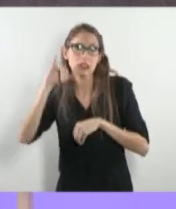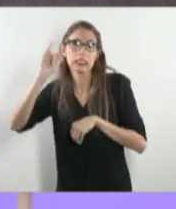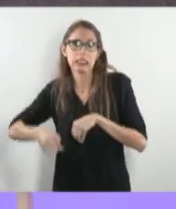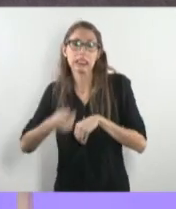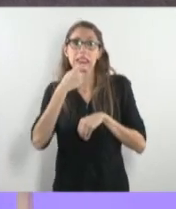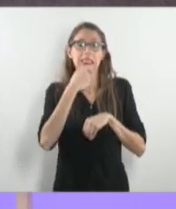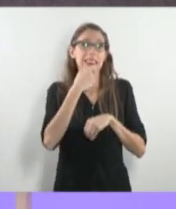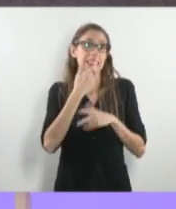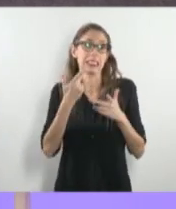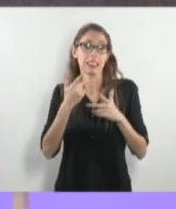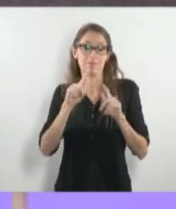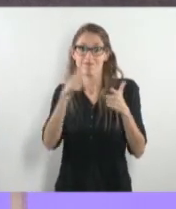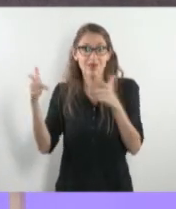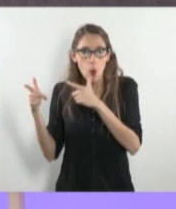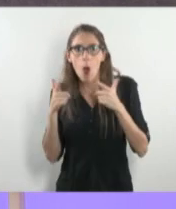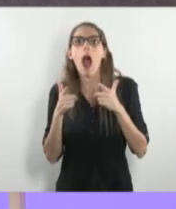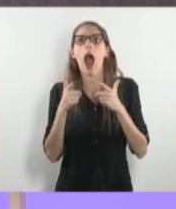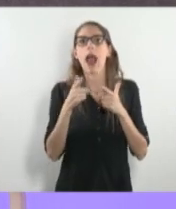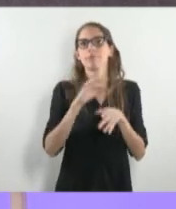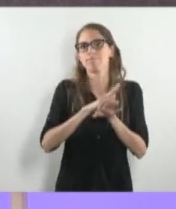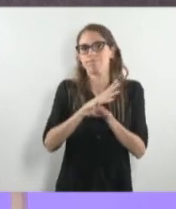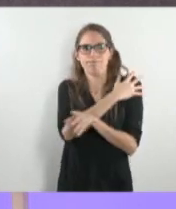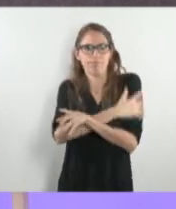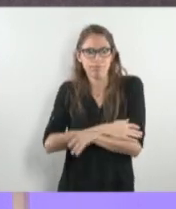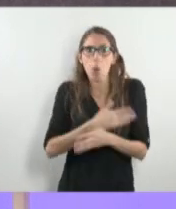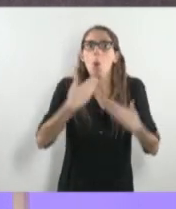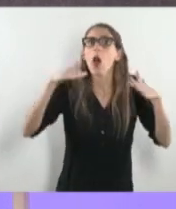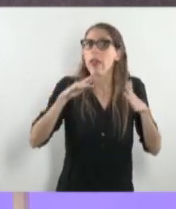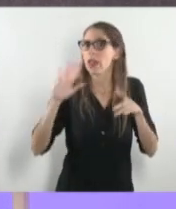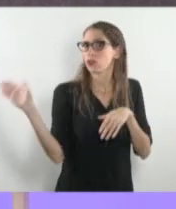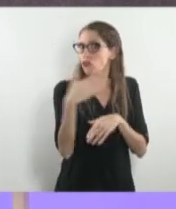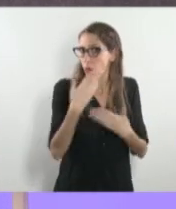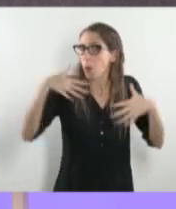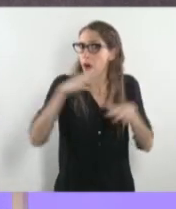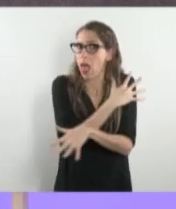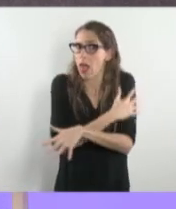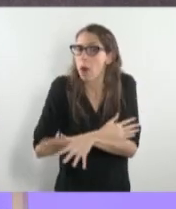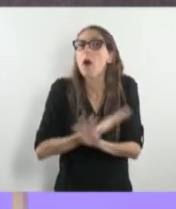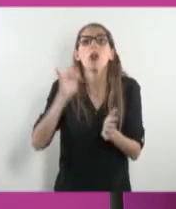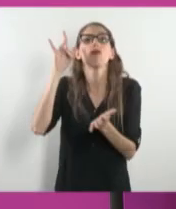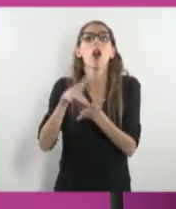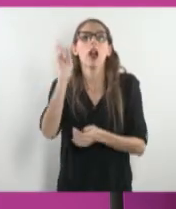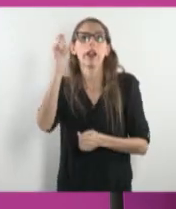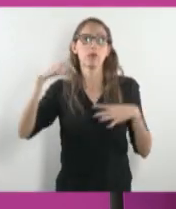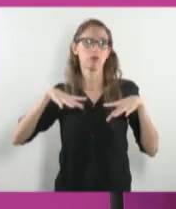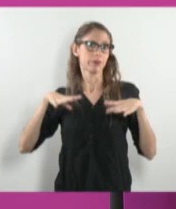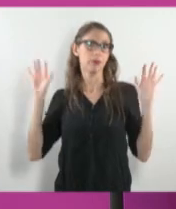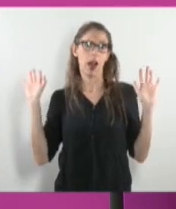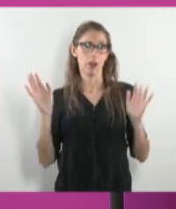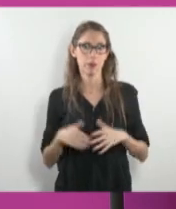de perseguir de mil modos llama en la puerta de todos y entra en la del haragán.